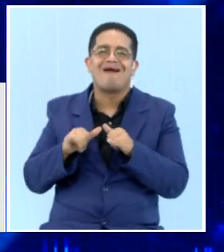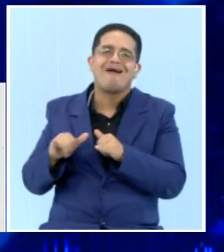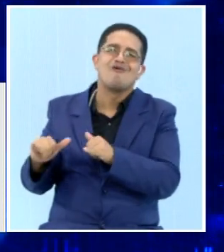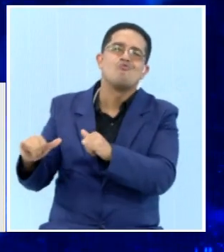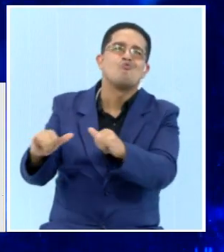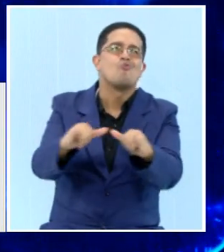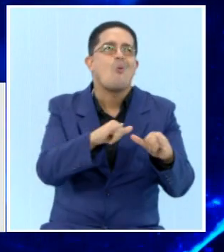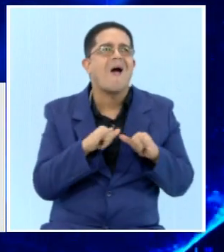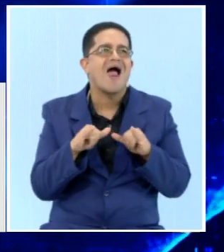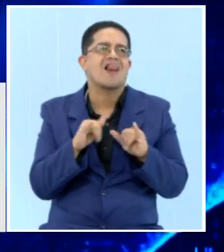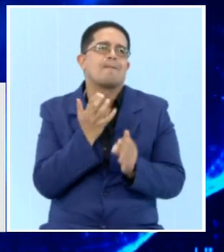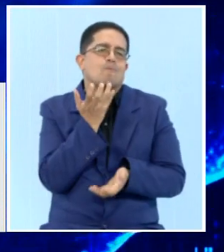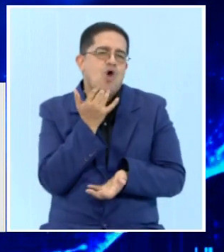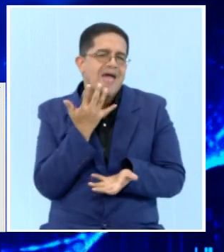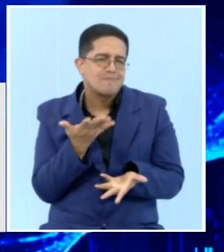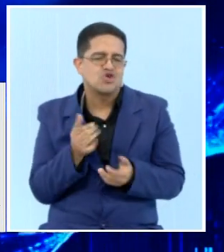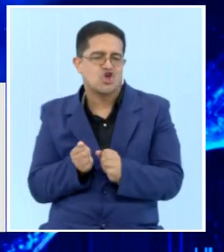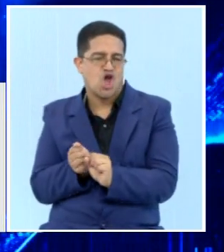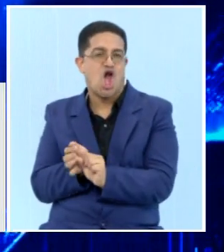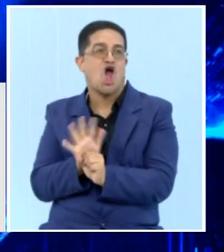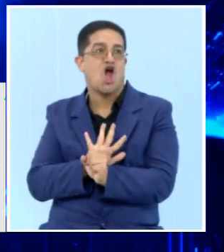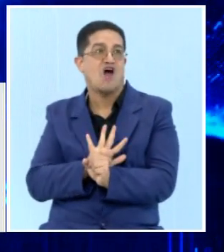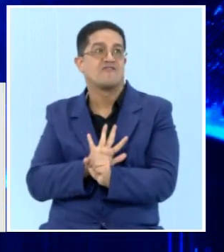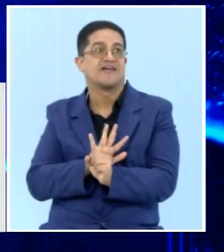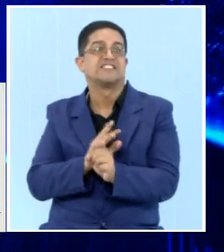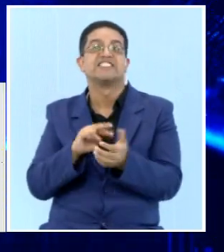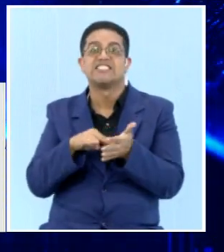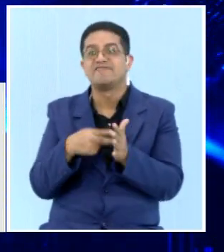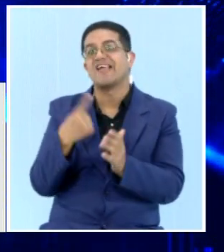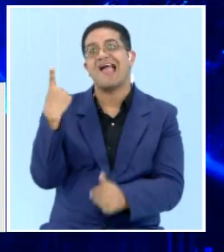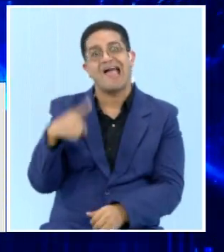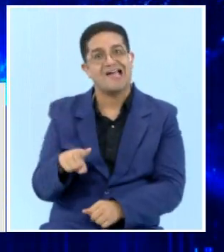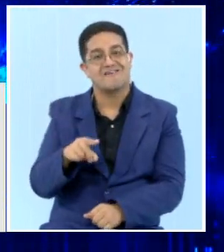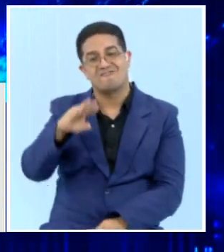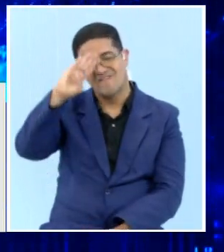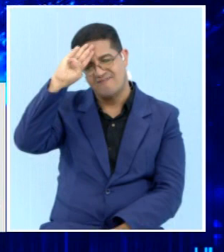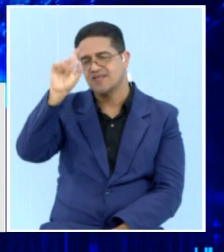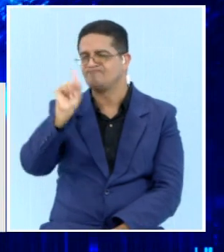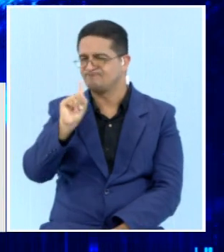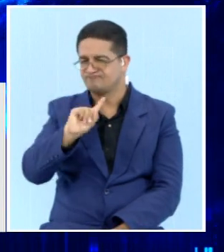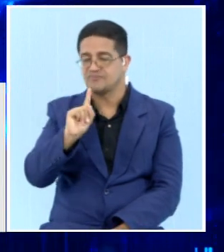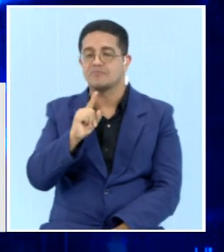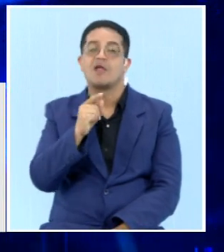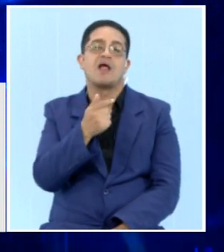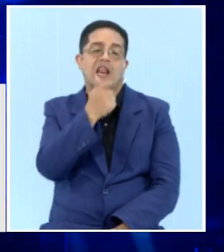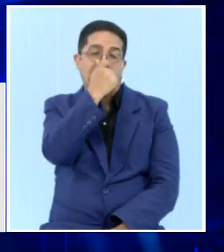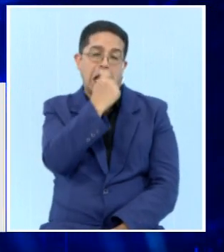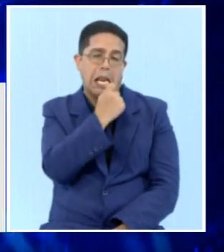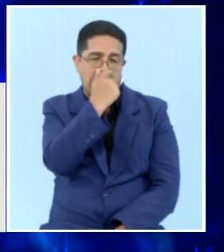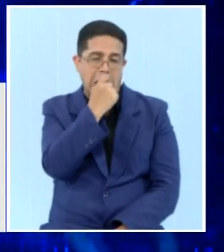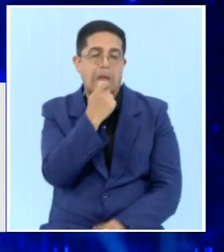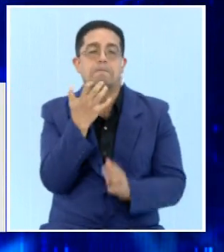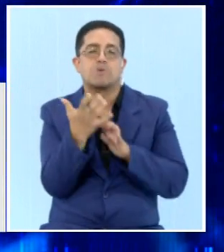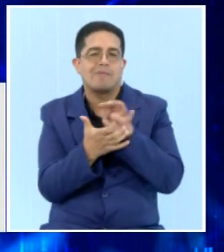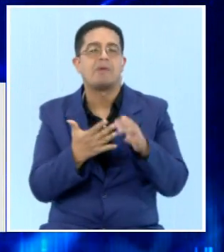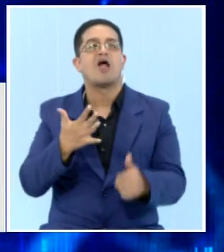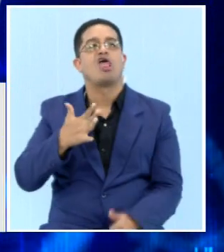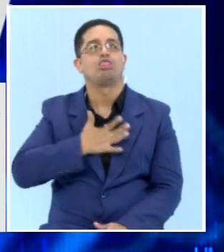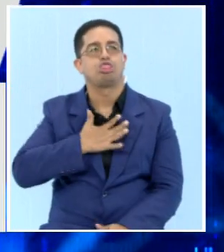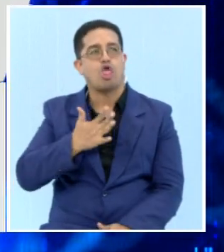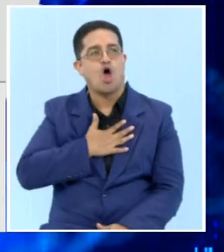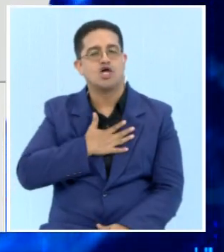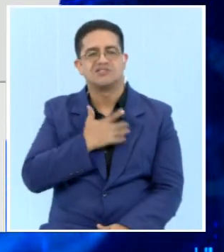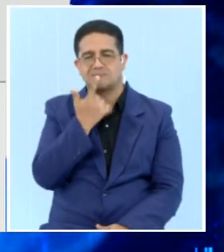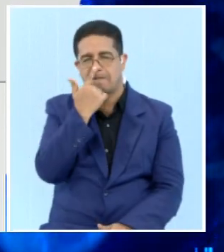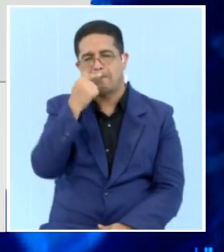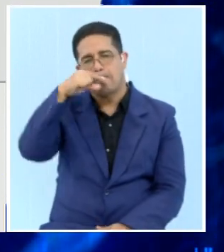enferman, por ejemplo, con la COVID-19 van a tener fiebre. Pueden predominar los síntomas respiratorios, por ejemplo, tos, mocos nasales,